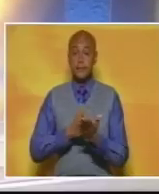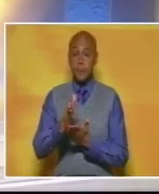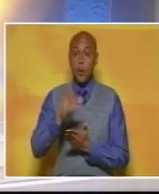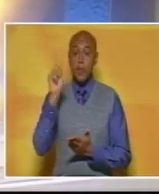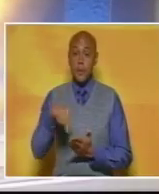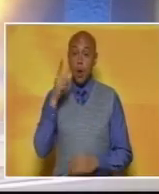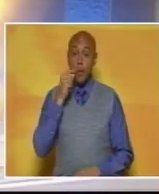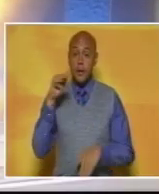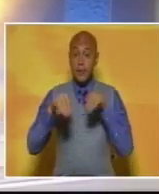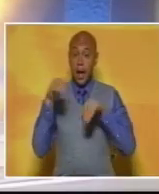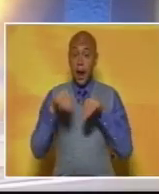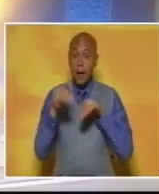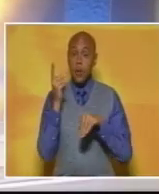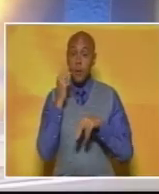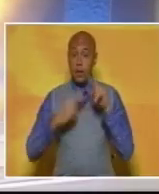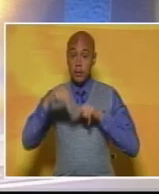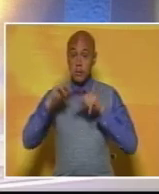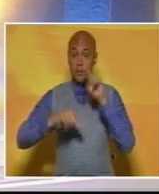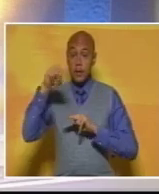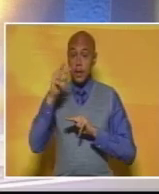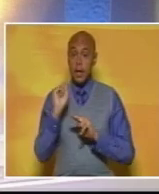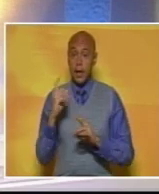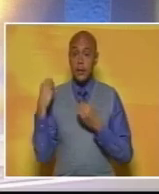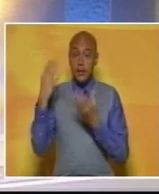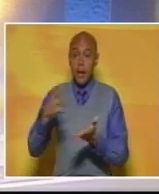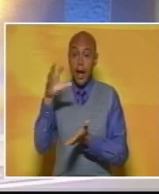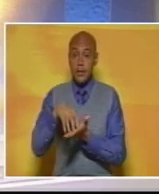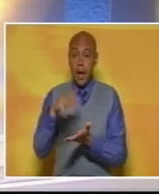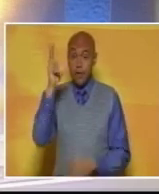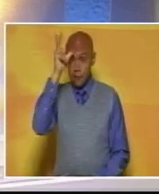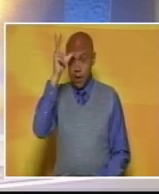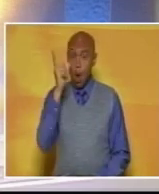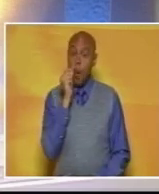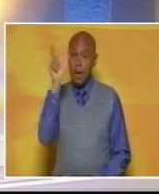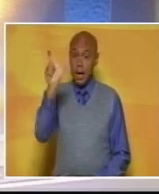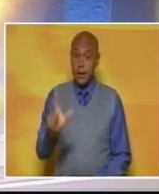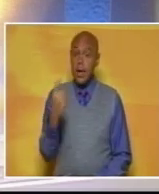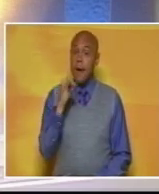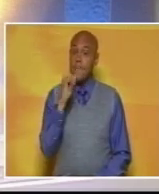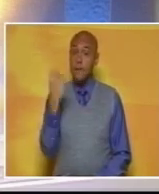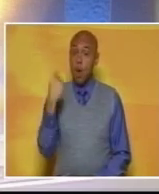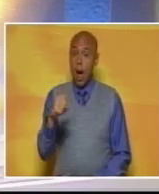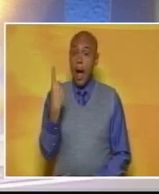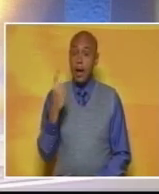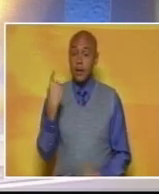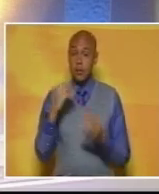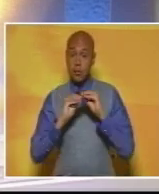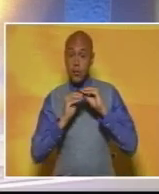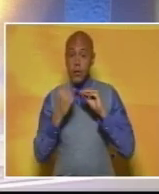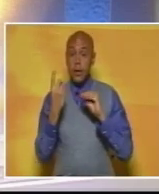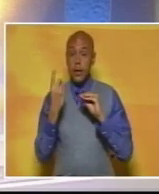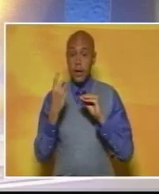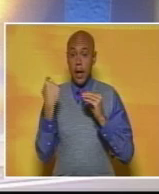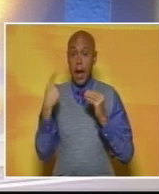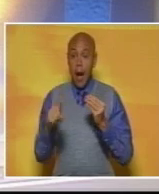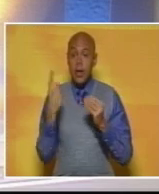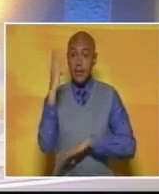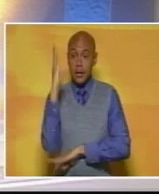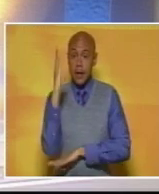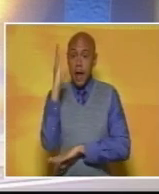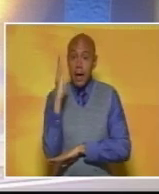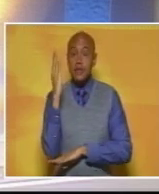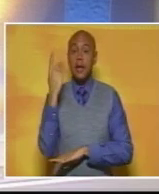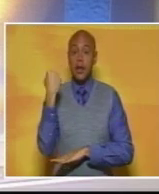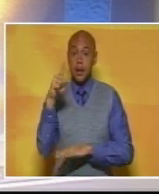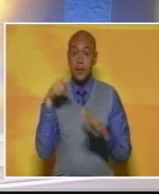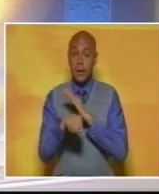Continuamos. El secretario de Infraestructura y Equipamiento Físico del Estado, Falcón Alejandro Gutiérrez, informó sobre la recuperación de la iglesia San Antonio de Padua